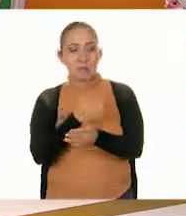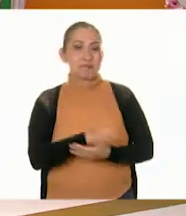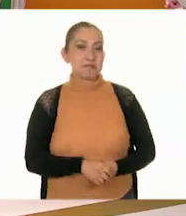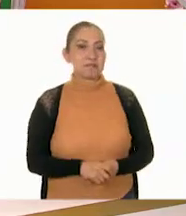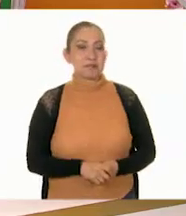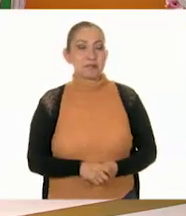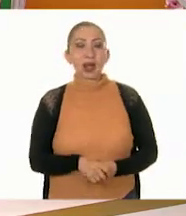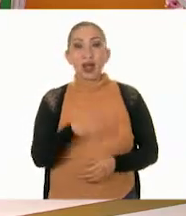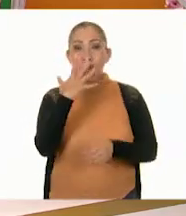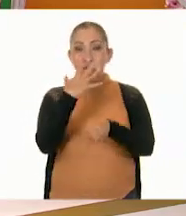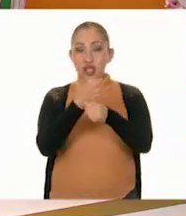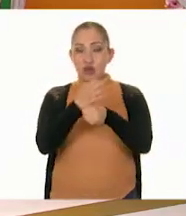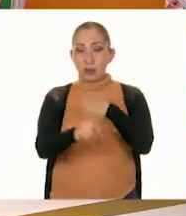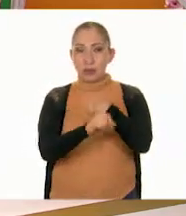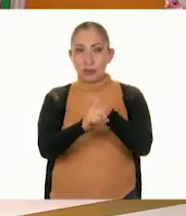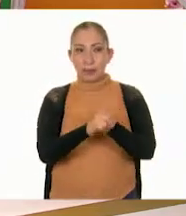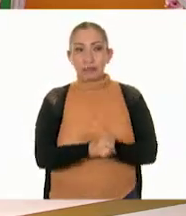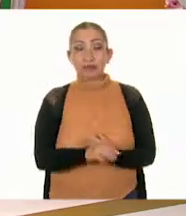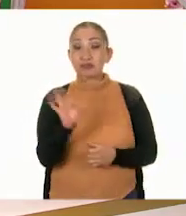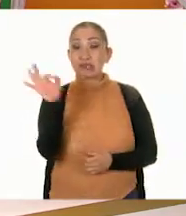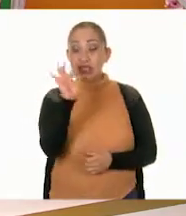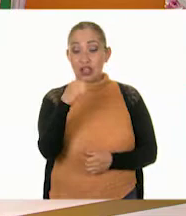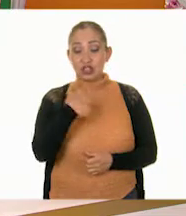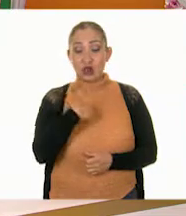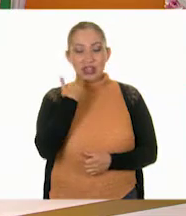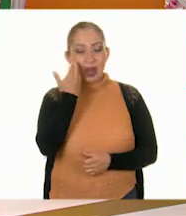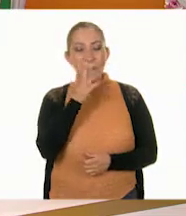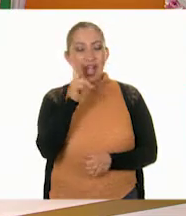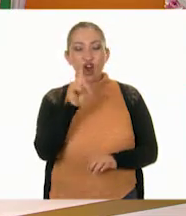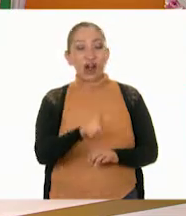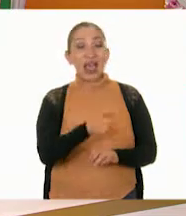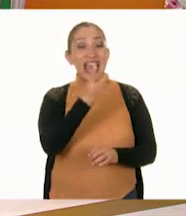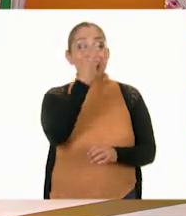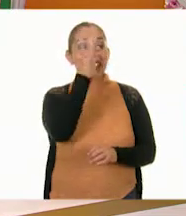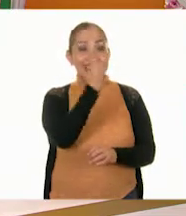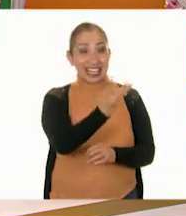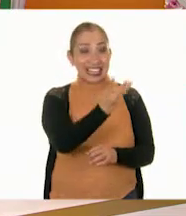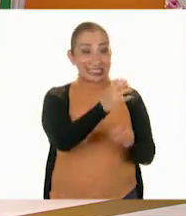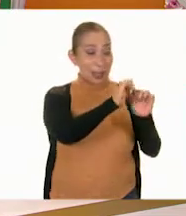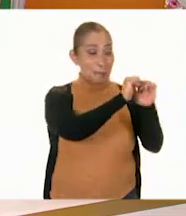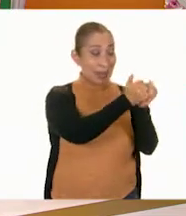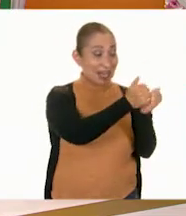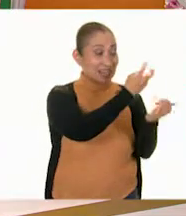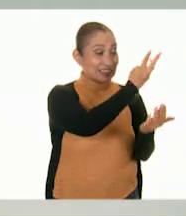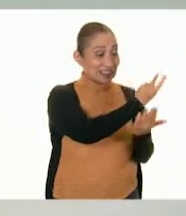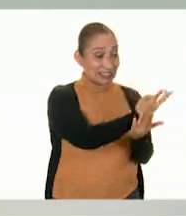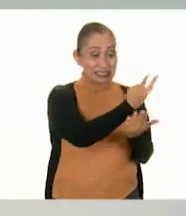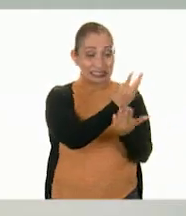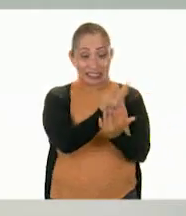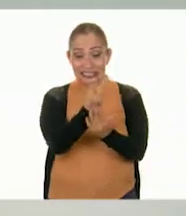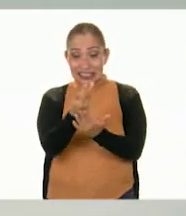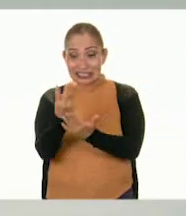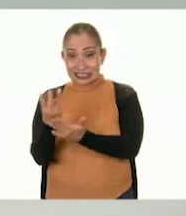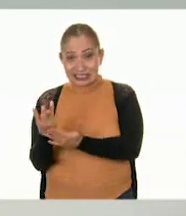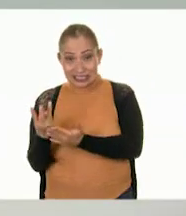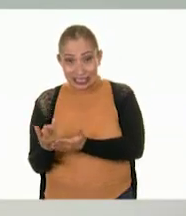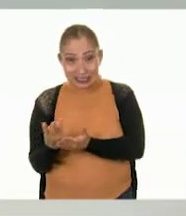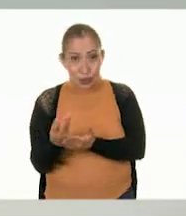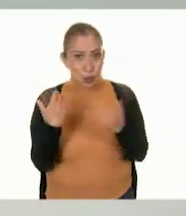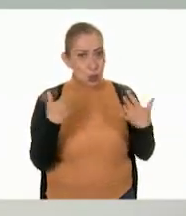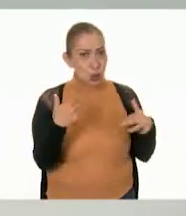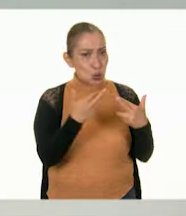con el quinto problema, sí. Ya para tener. Dice, si quisiera mejor poner 3 rebanadas de jamón a cada mollete, ay, son muchas. Sí, son